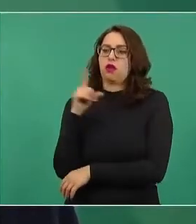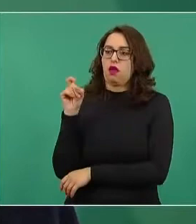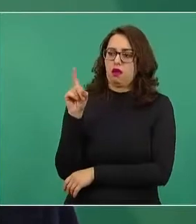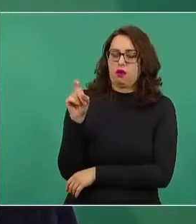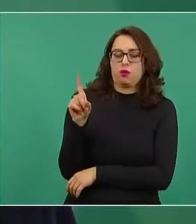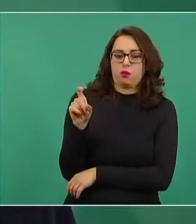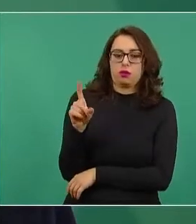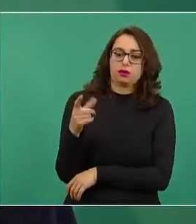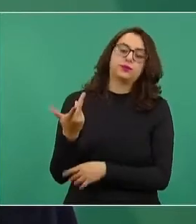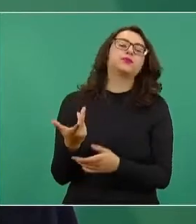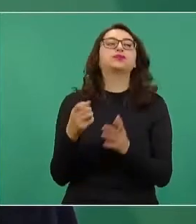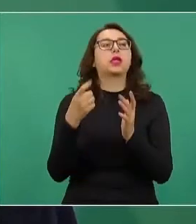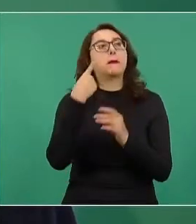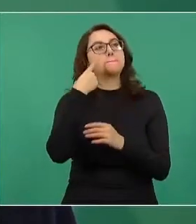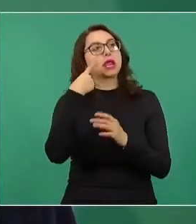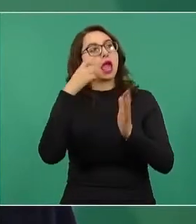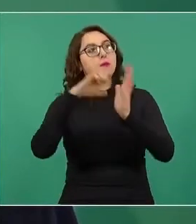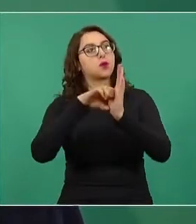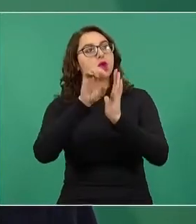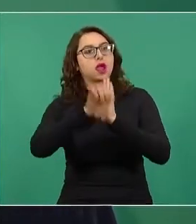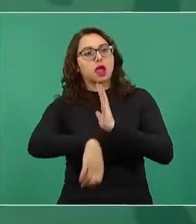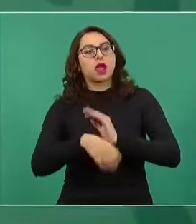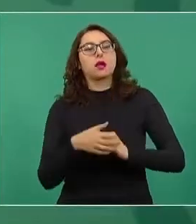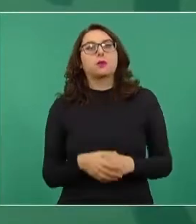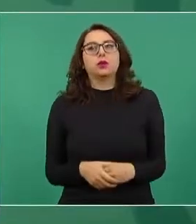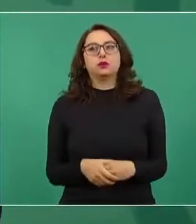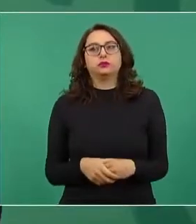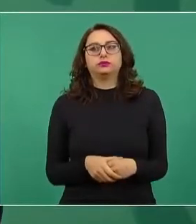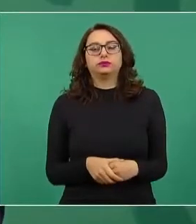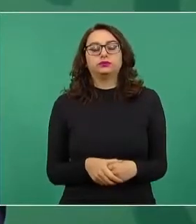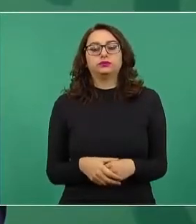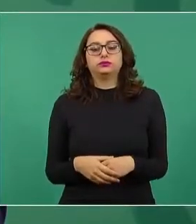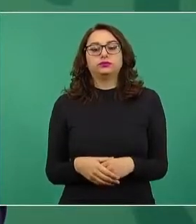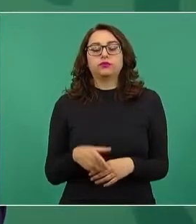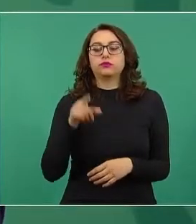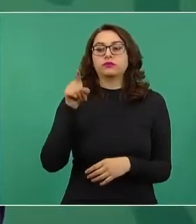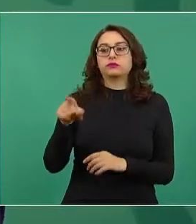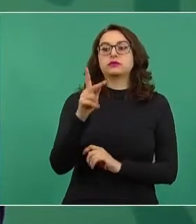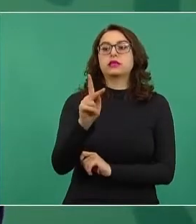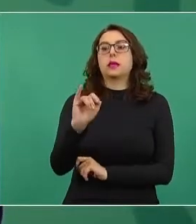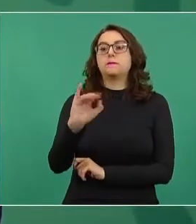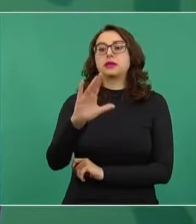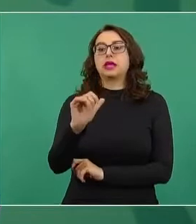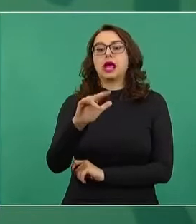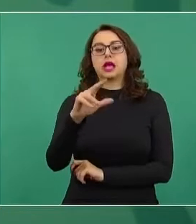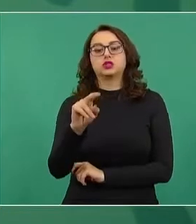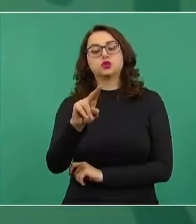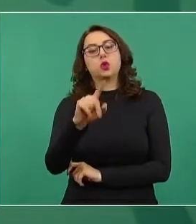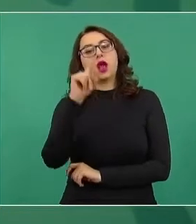ya está funcionando la presa Picacho en Sinaloa,